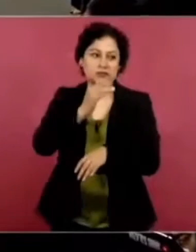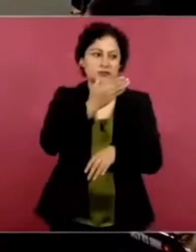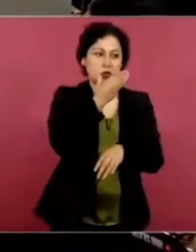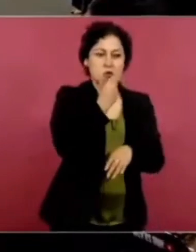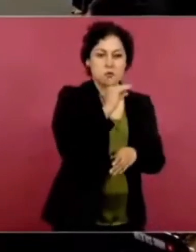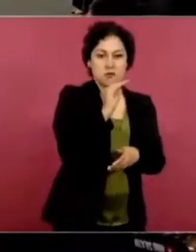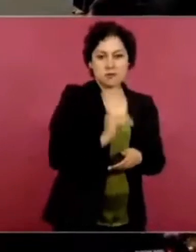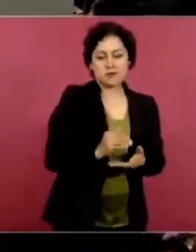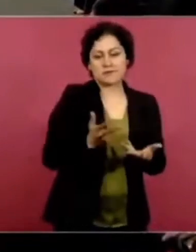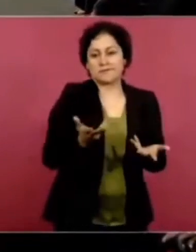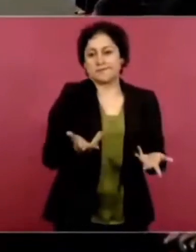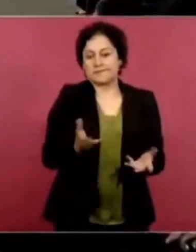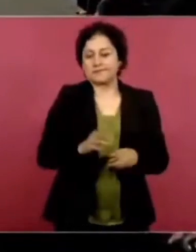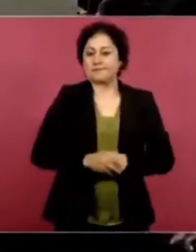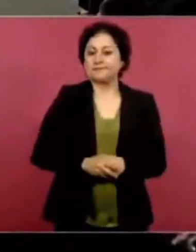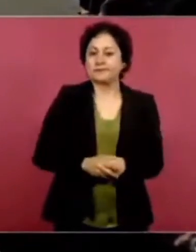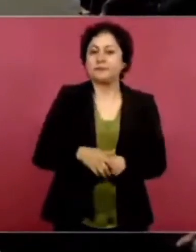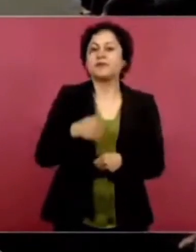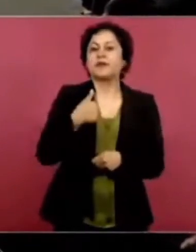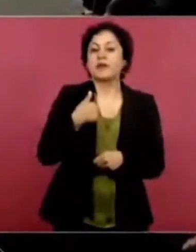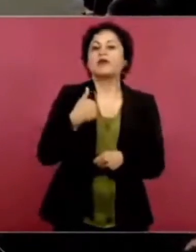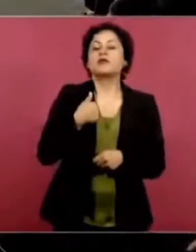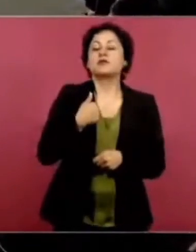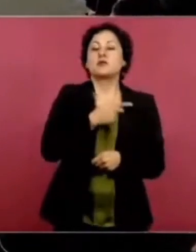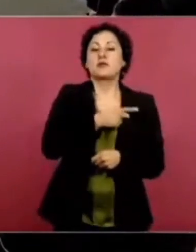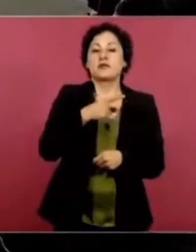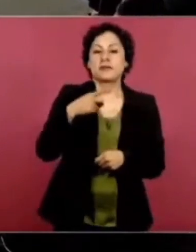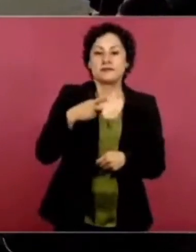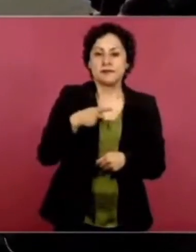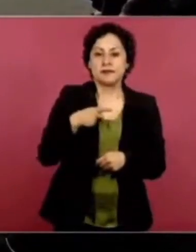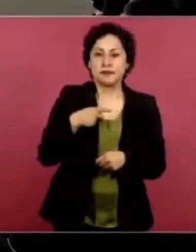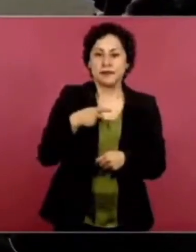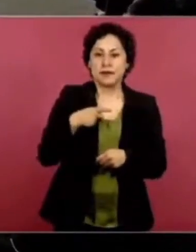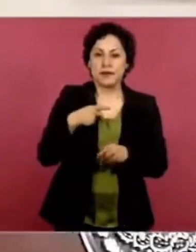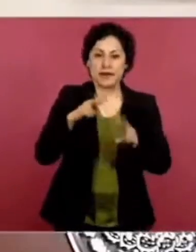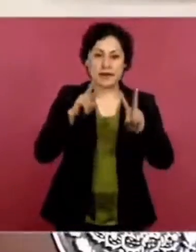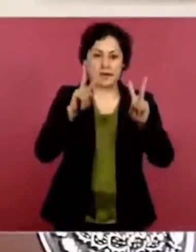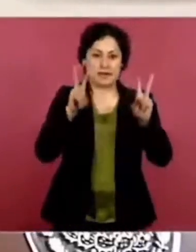Y tenía que nombrar a la secretaria de Medio Ambiente.